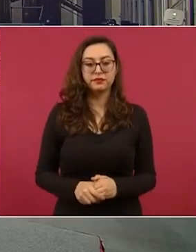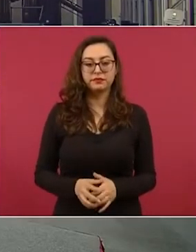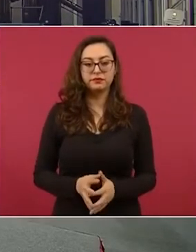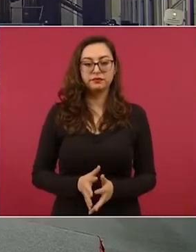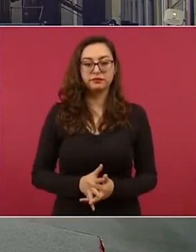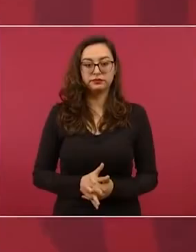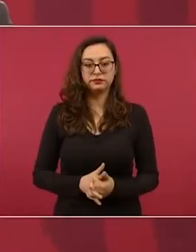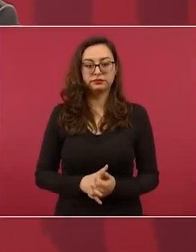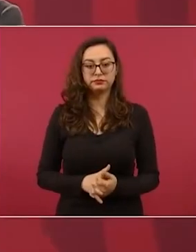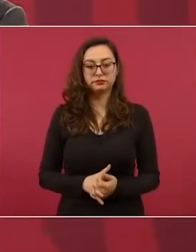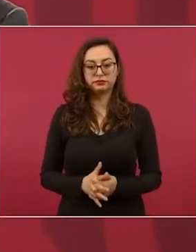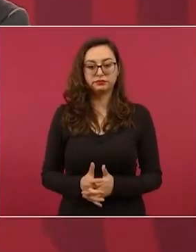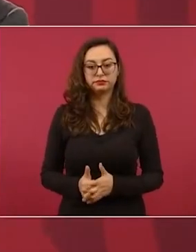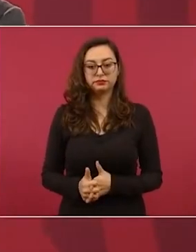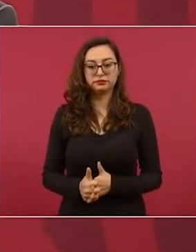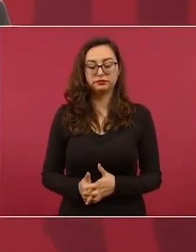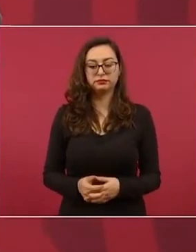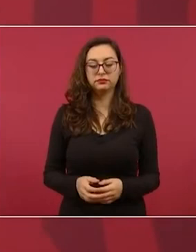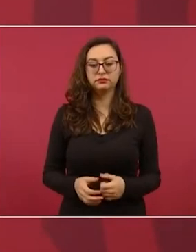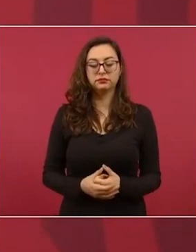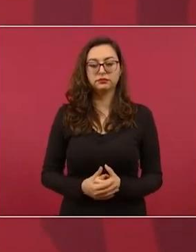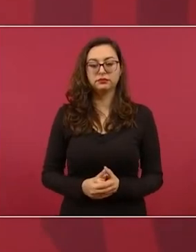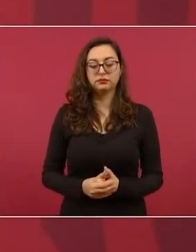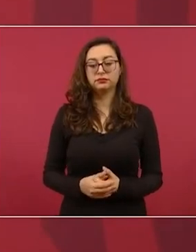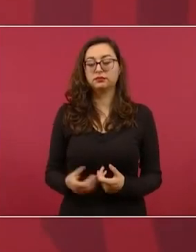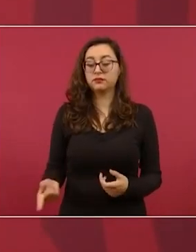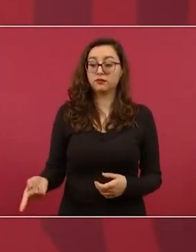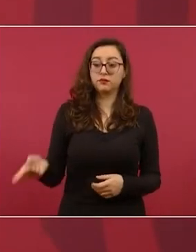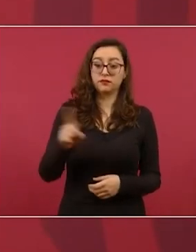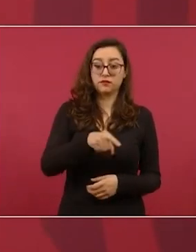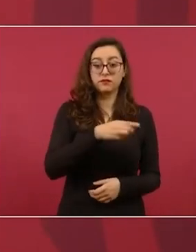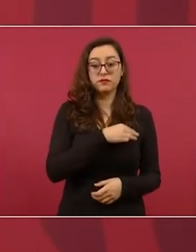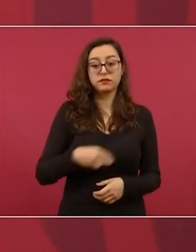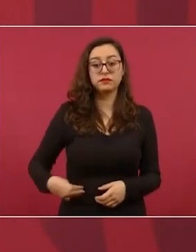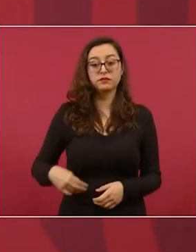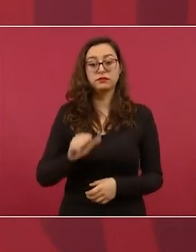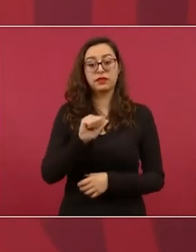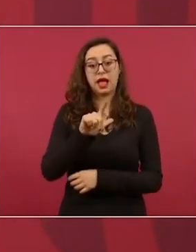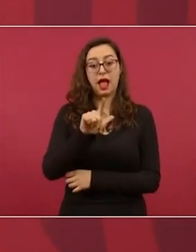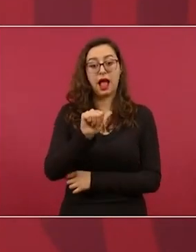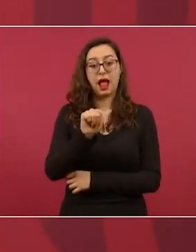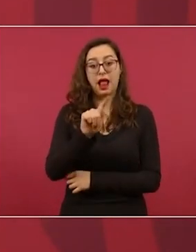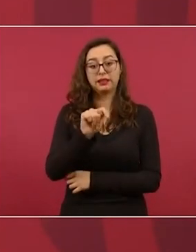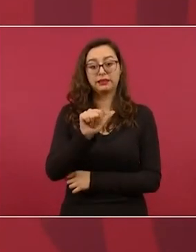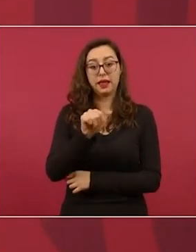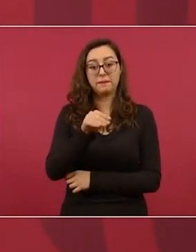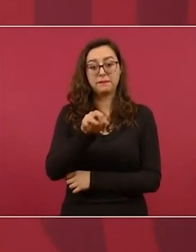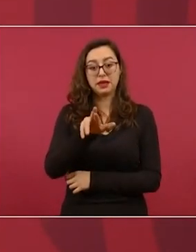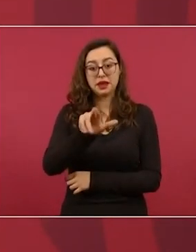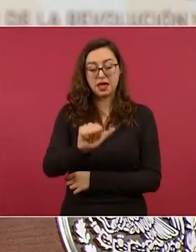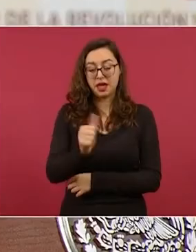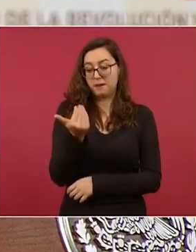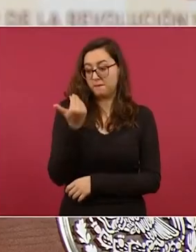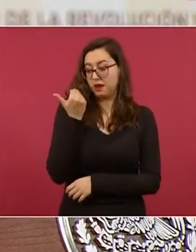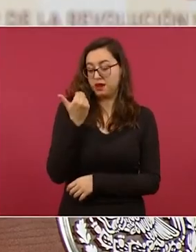En el caso de Altamira, se acaba de firmar un acuerdo,